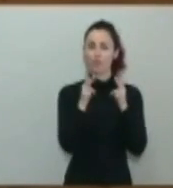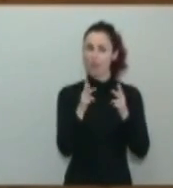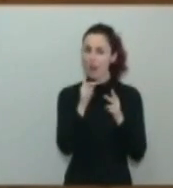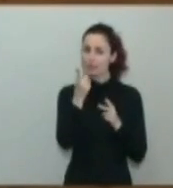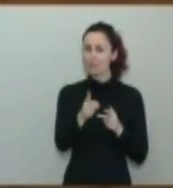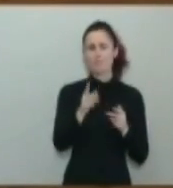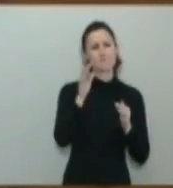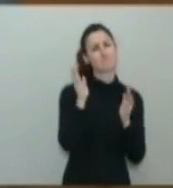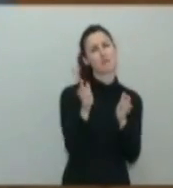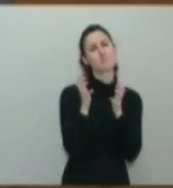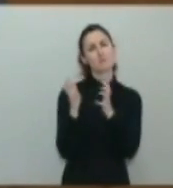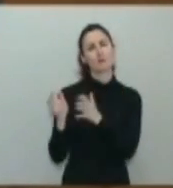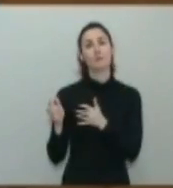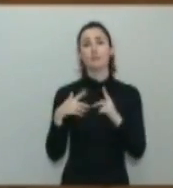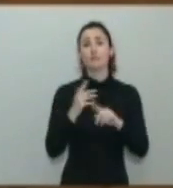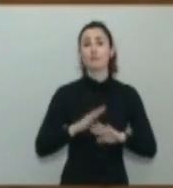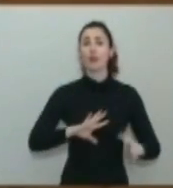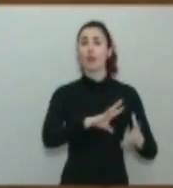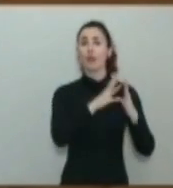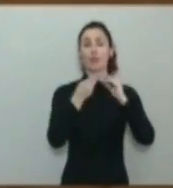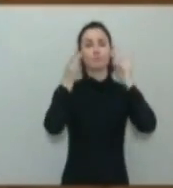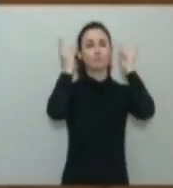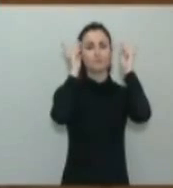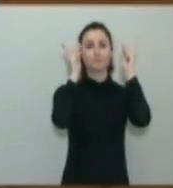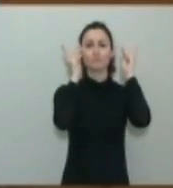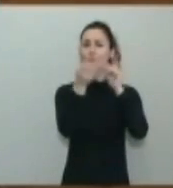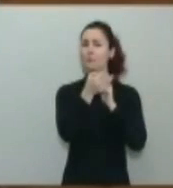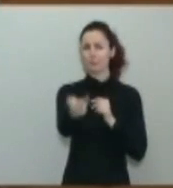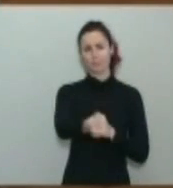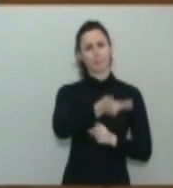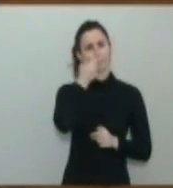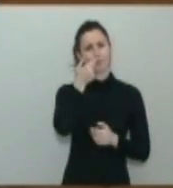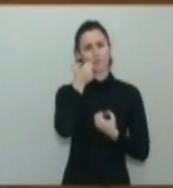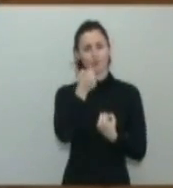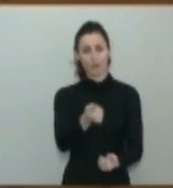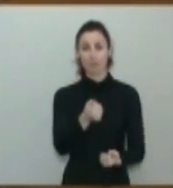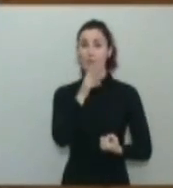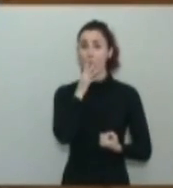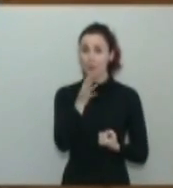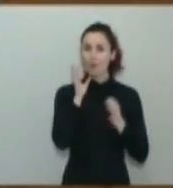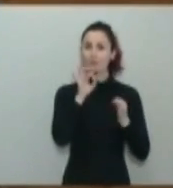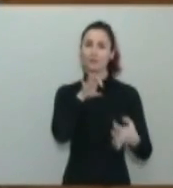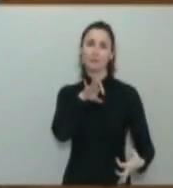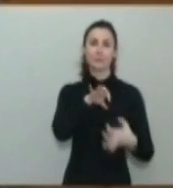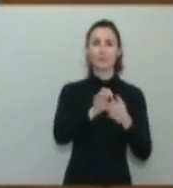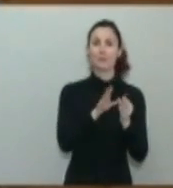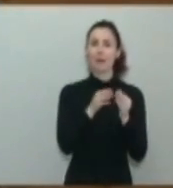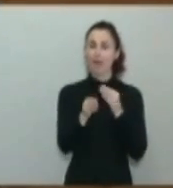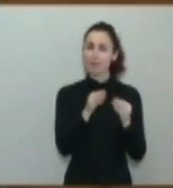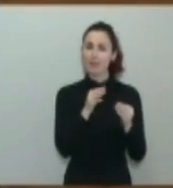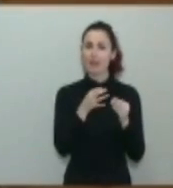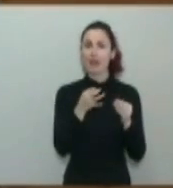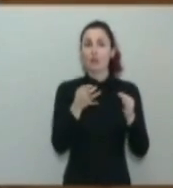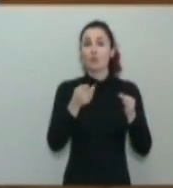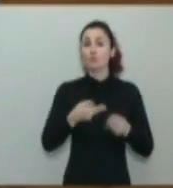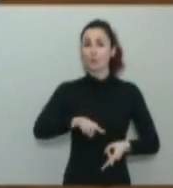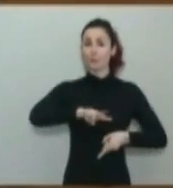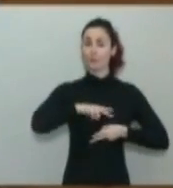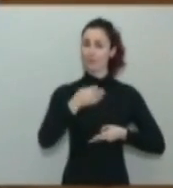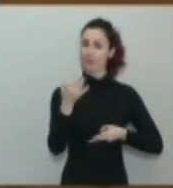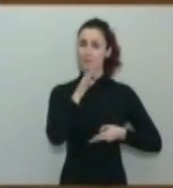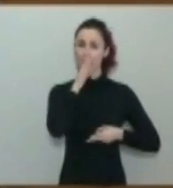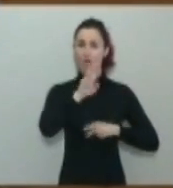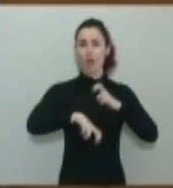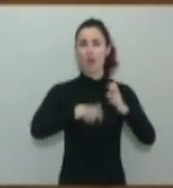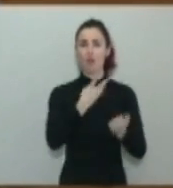todo tipo, posee unas implicaciones pedagógicas interesantes, pues al tratarse de un material que los alumnos deben devolver para